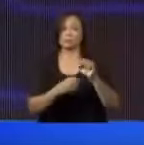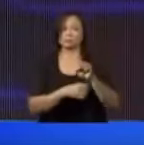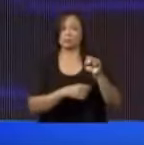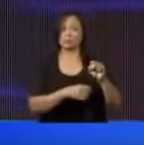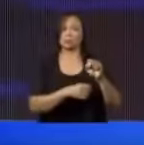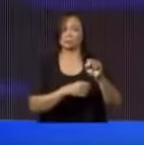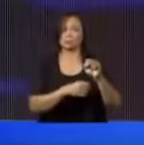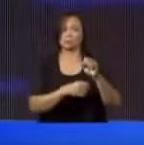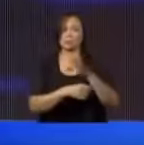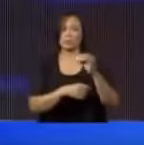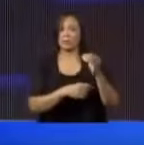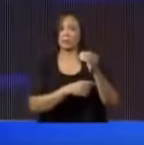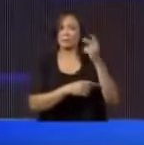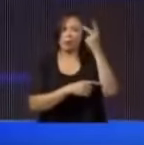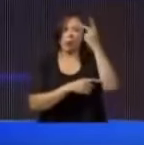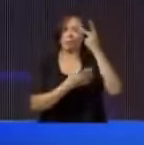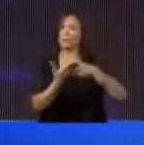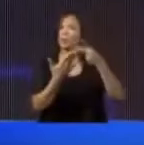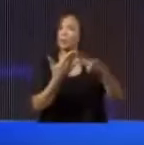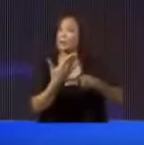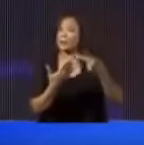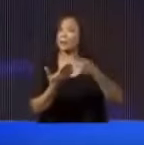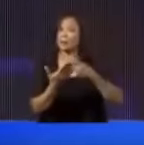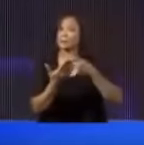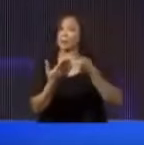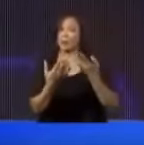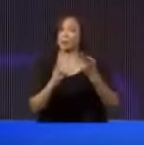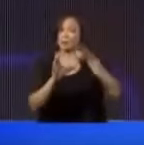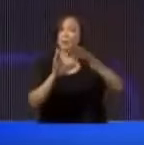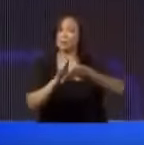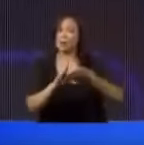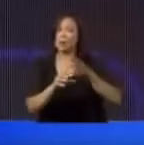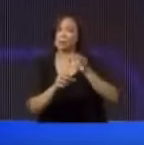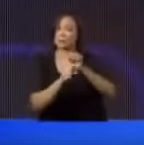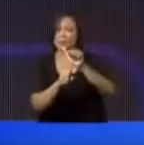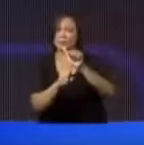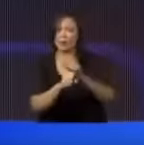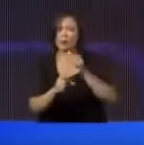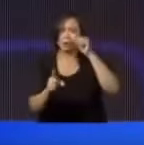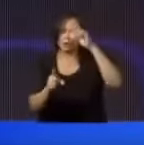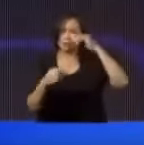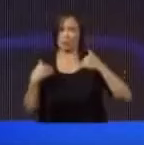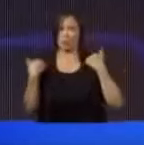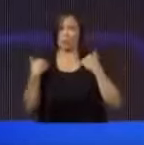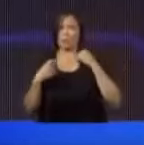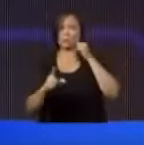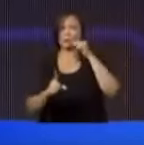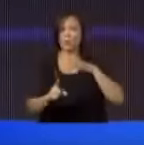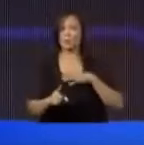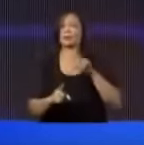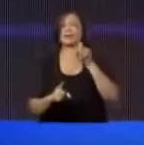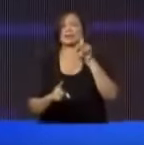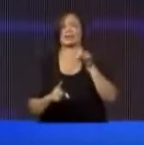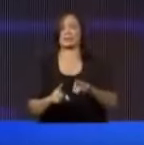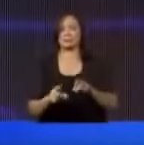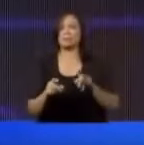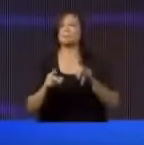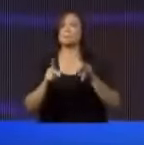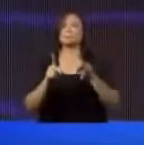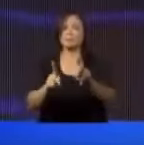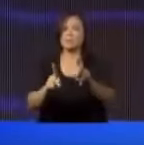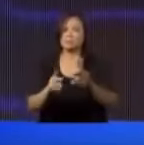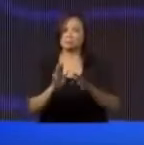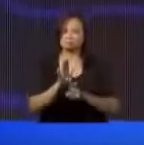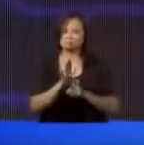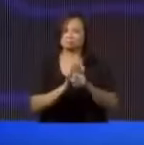seguridad social, políticas para generación de empleos, fundamentalmente a los jóvenes, a las mujeres, que es lo que realmente permite el